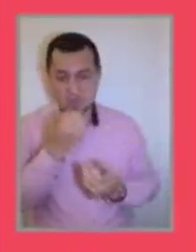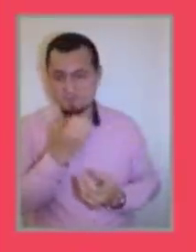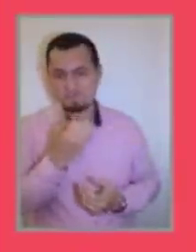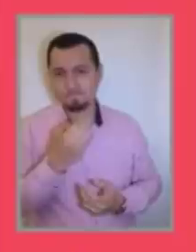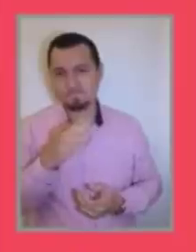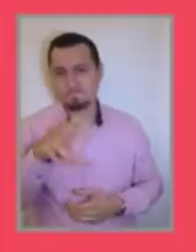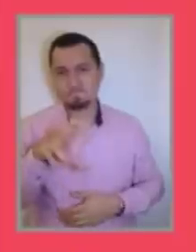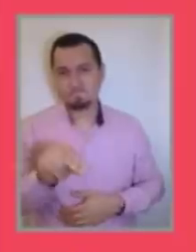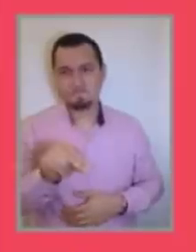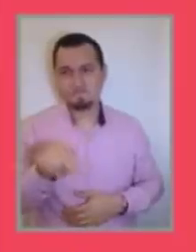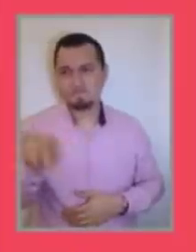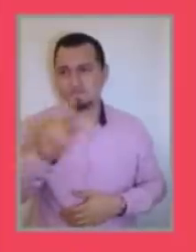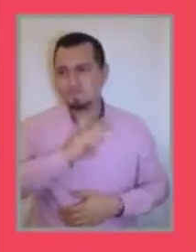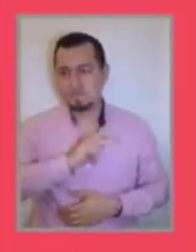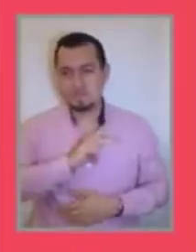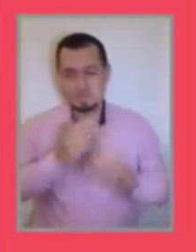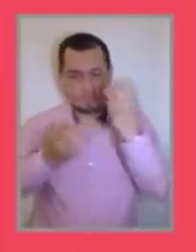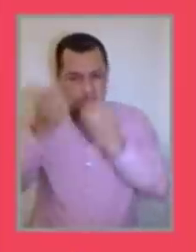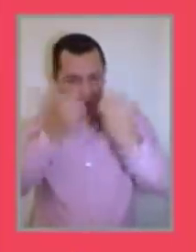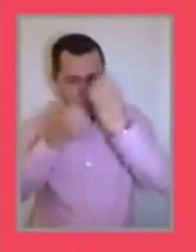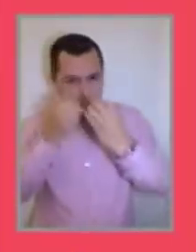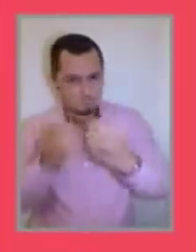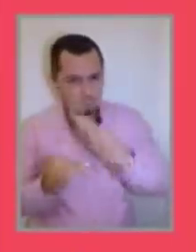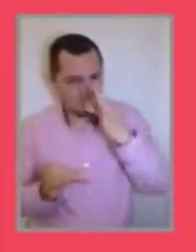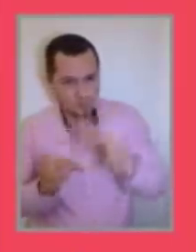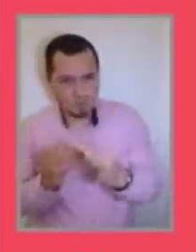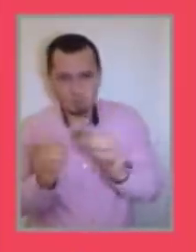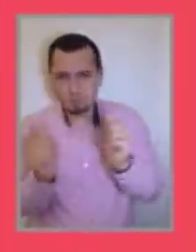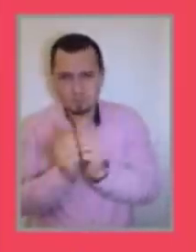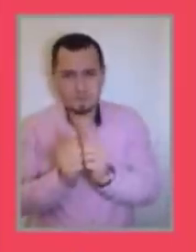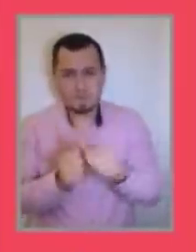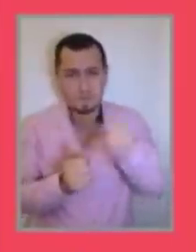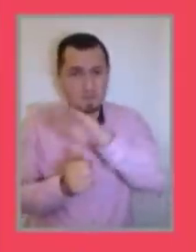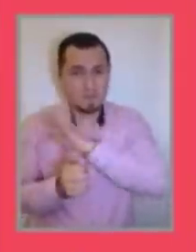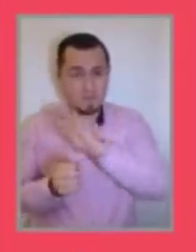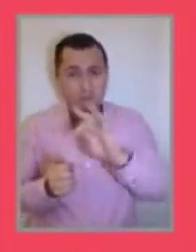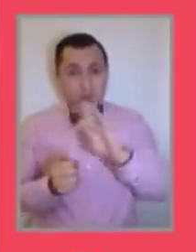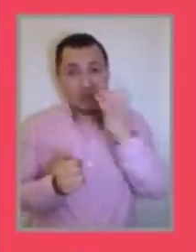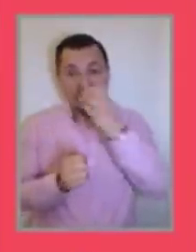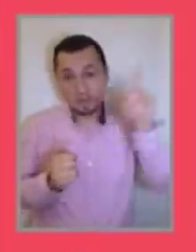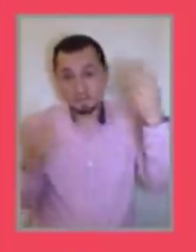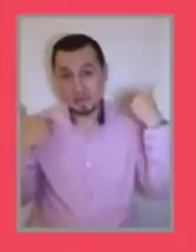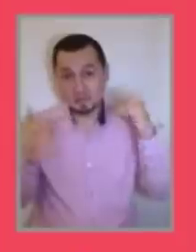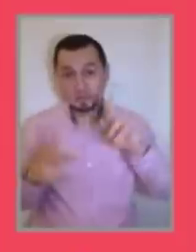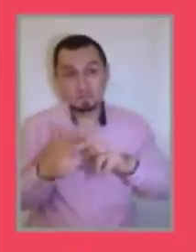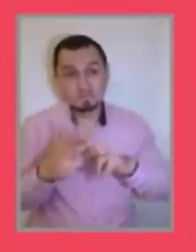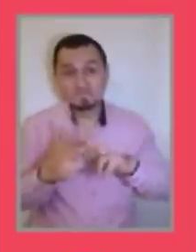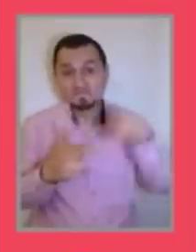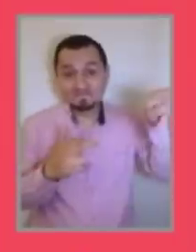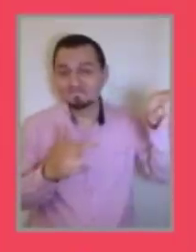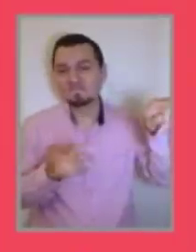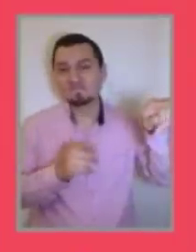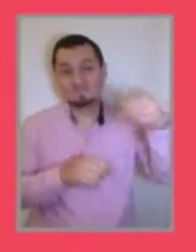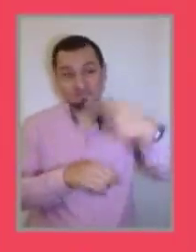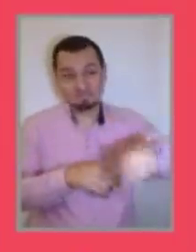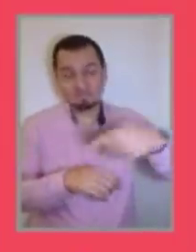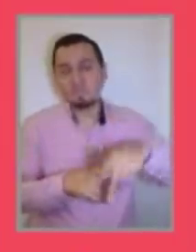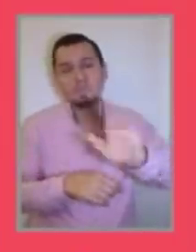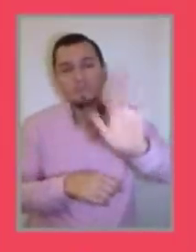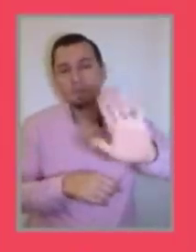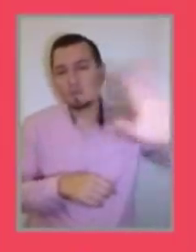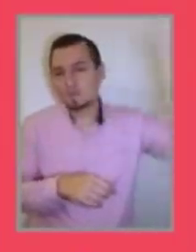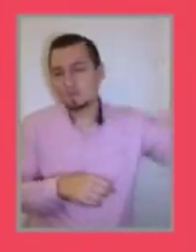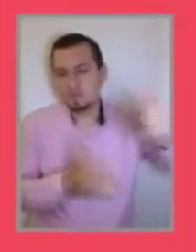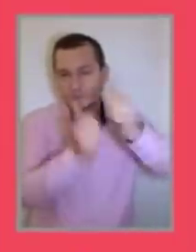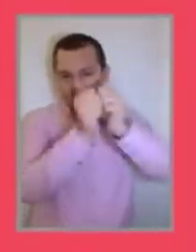dicho. Justo lo que necesitamos es un diagnóstico puntual para saber si realmente hay algún impedimento que ponga en riesgo a los maestros, y aquellos